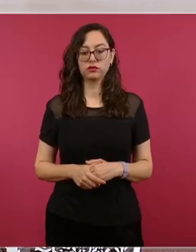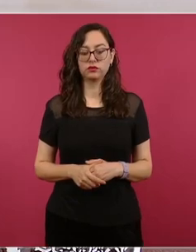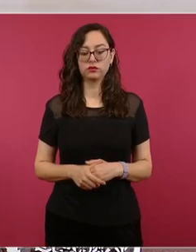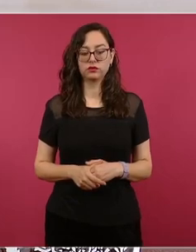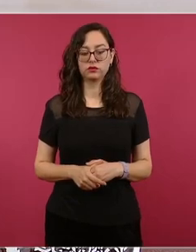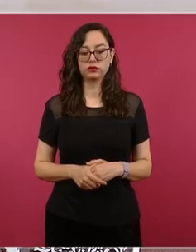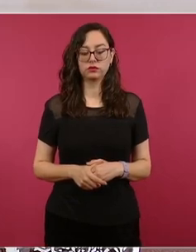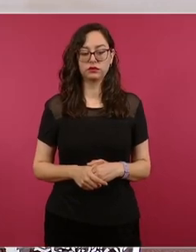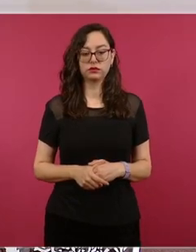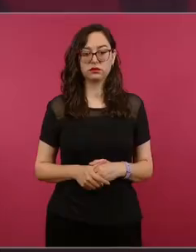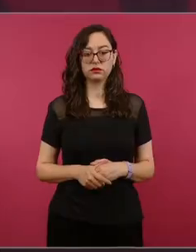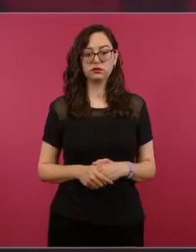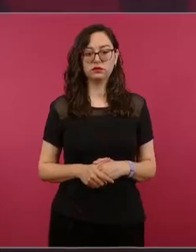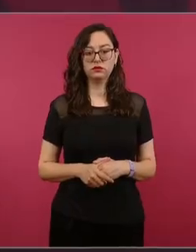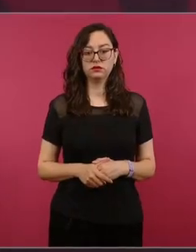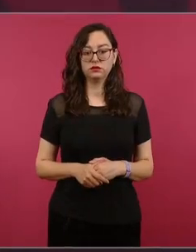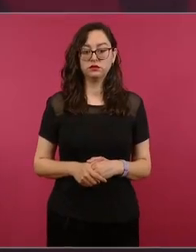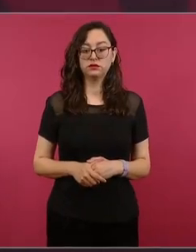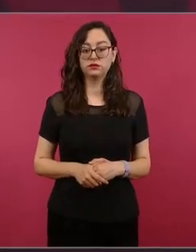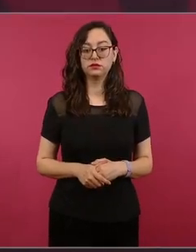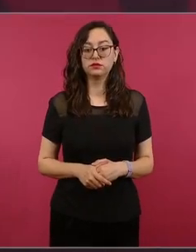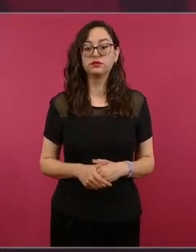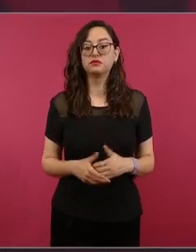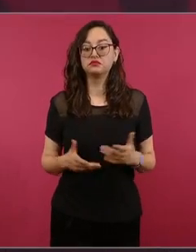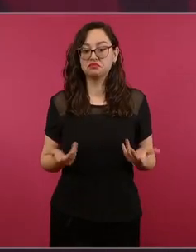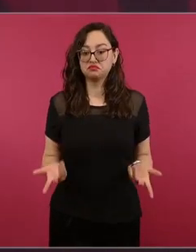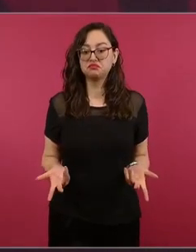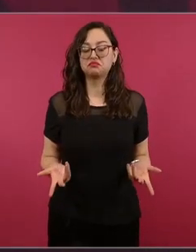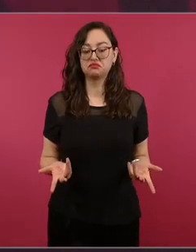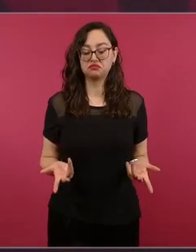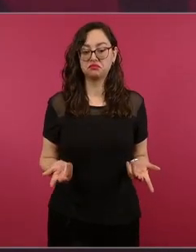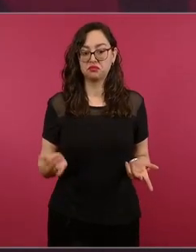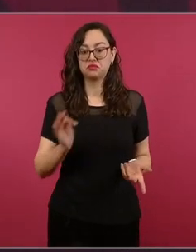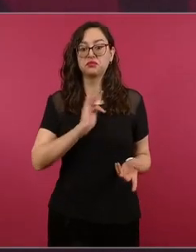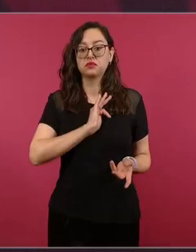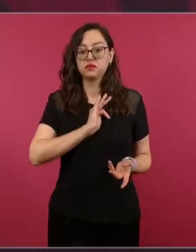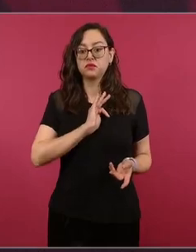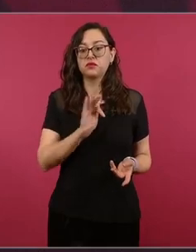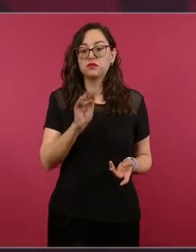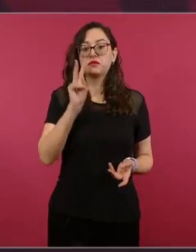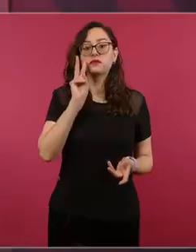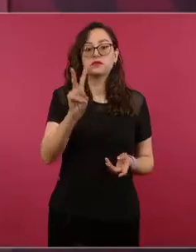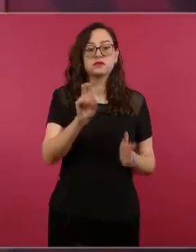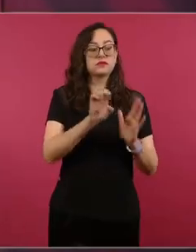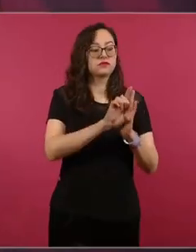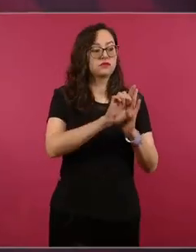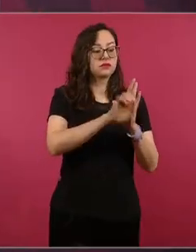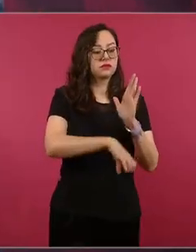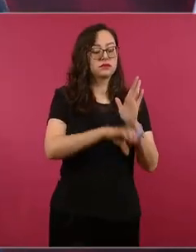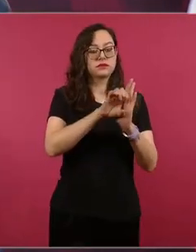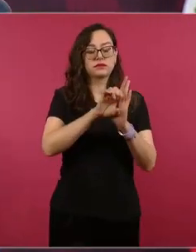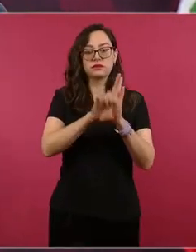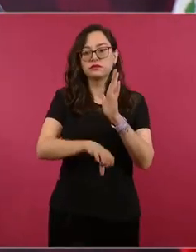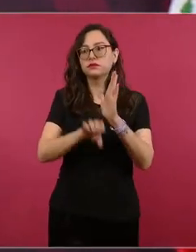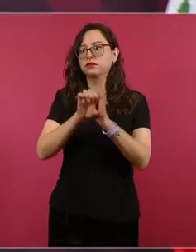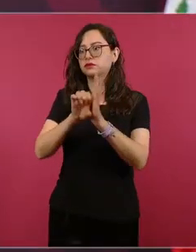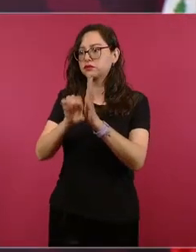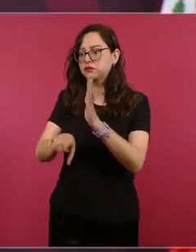Y hay muchos ejemplos buenos. Yo recuerdo que cuando la